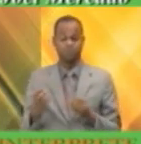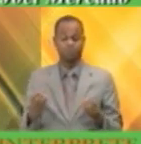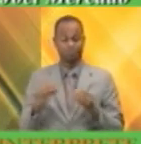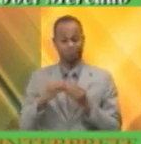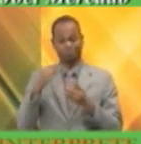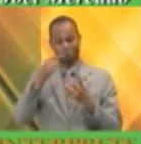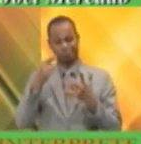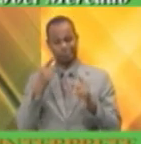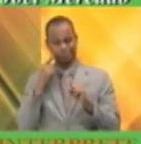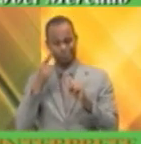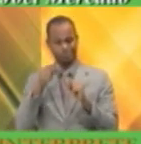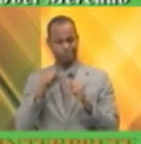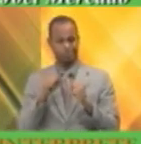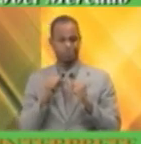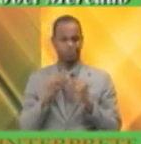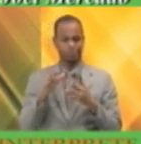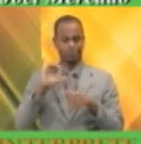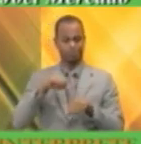marcas